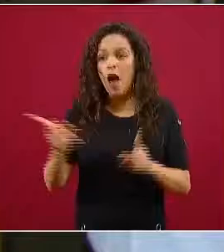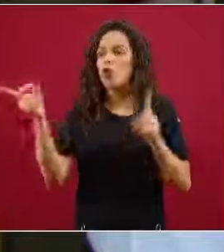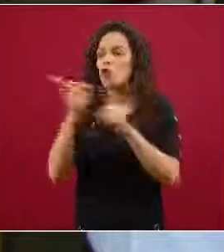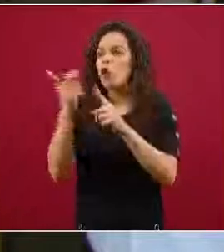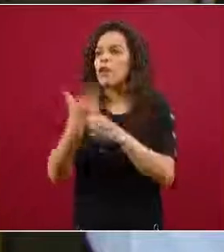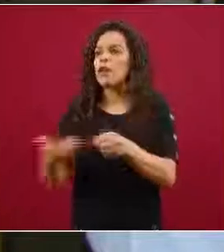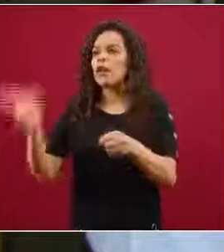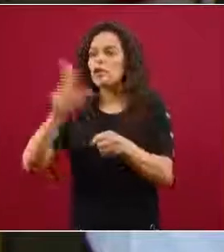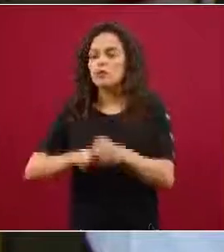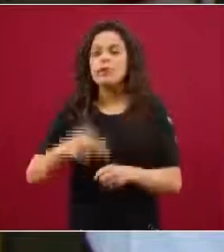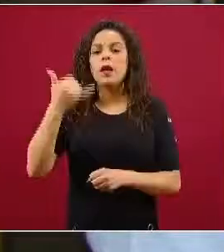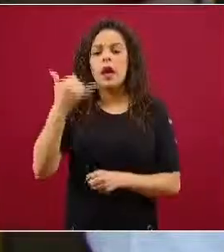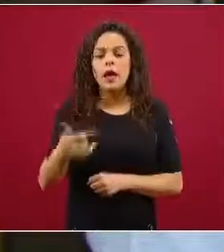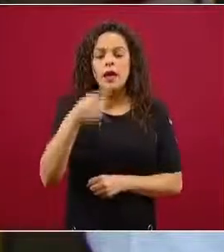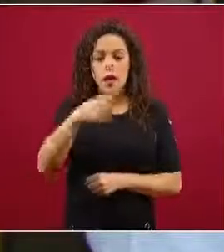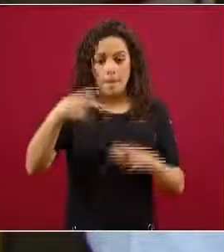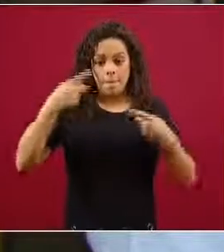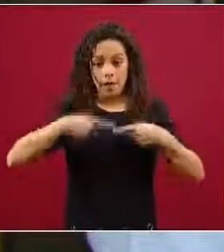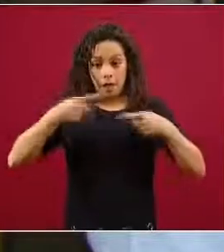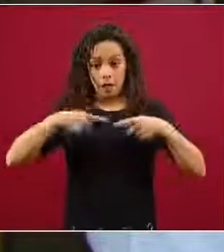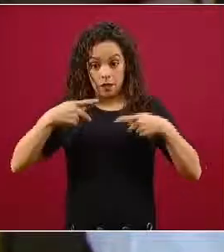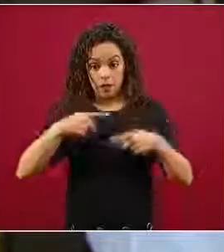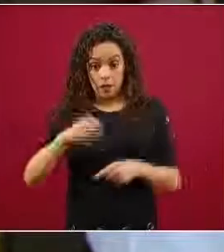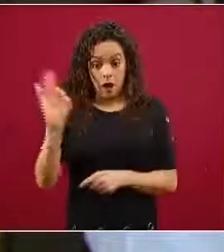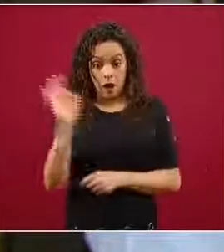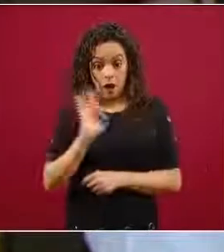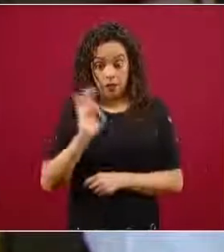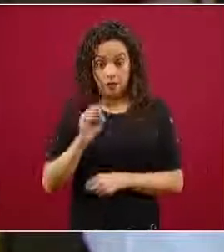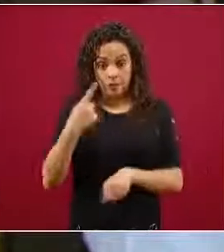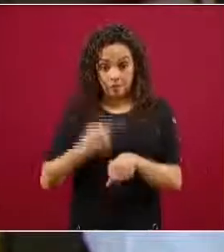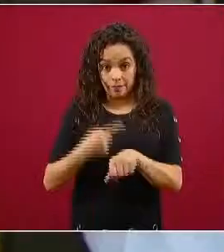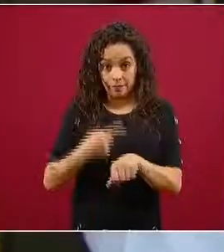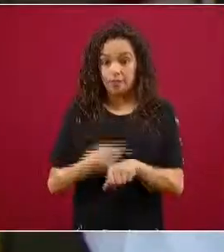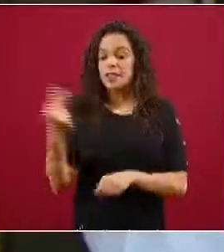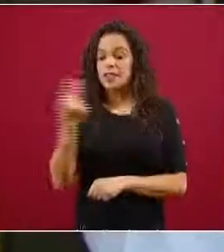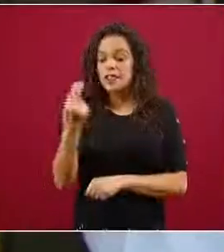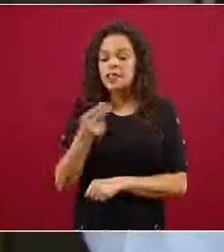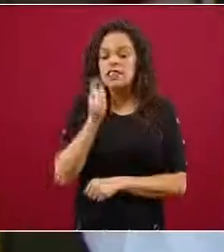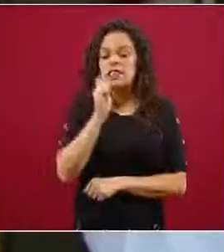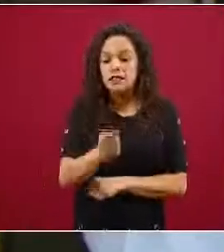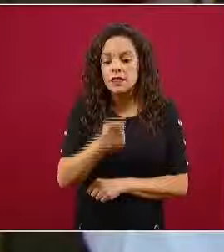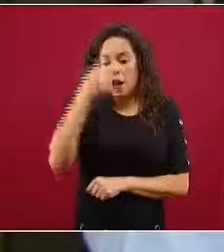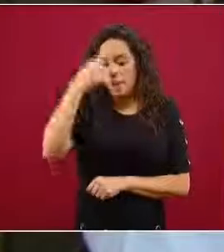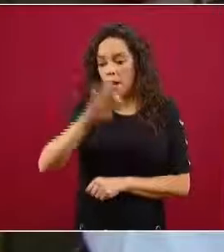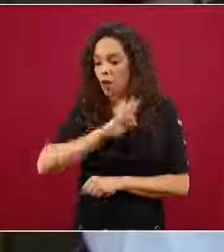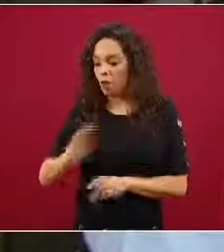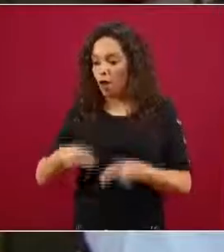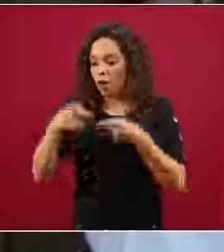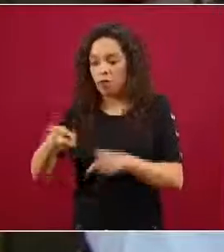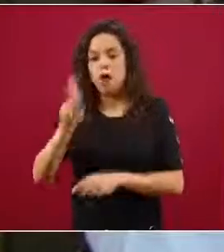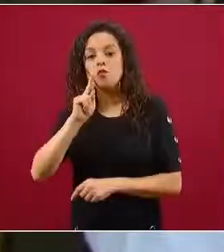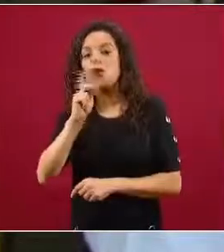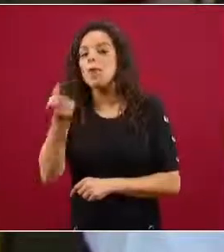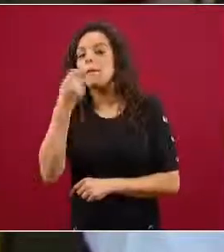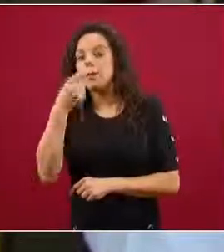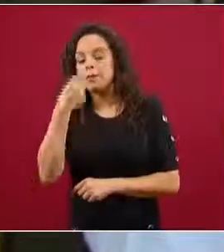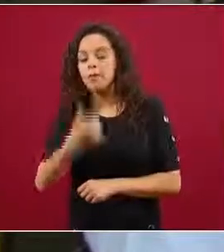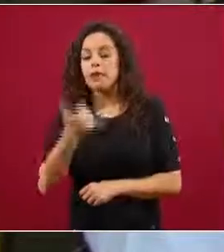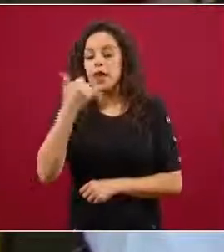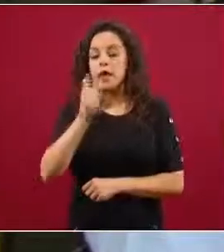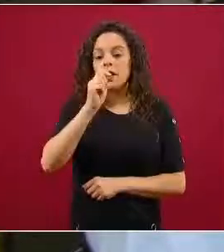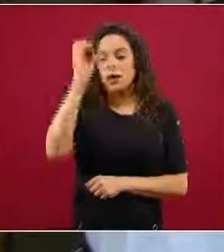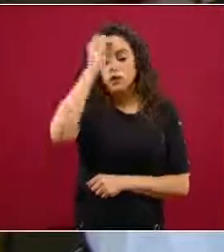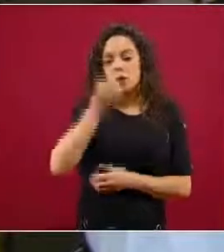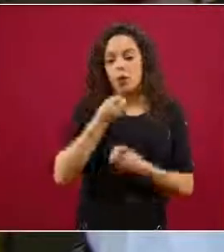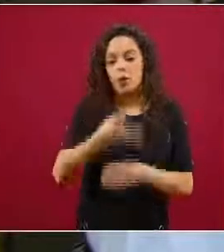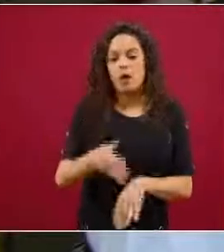necesita un paciente para ser parte de estos ensayos clínicos. También pedirle, por favor, si pudiera darnos opinión sobre el dióxido de cloro, porque